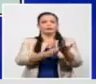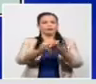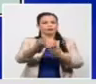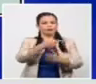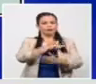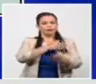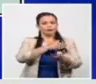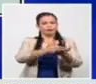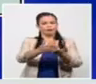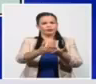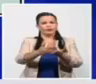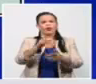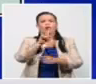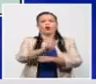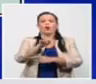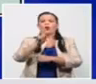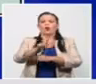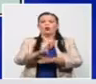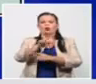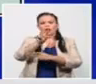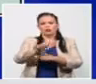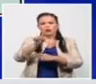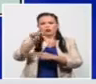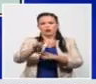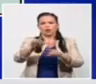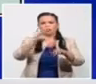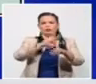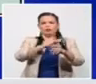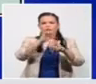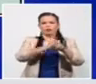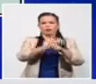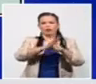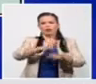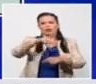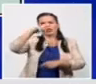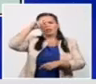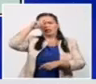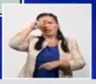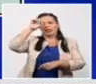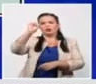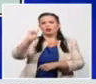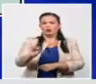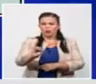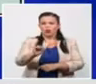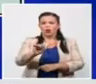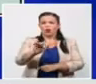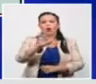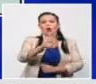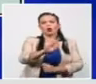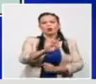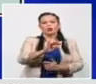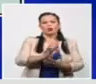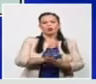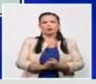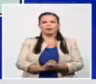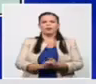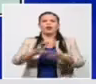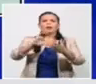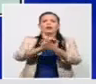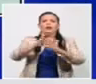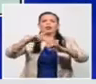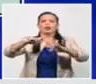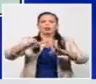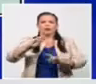11 pacientes autóctonos, San Antonio del Sur 8, Manuel Tame 3,